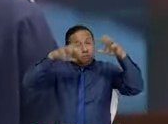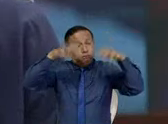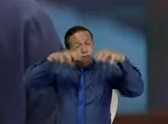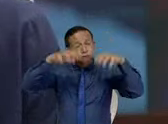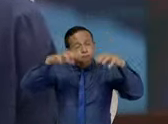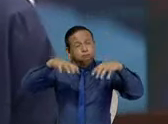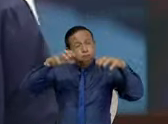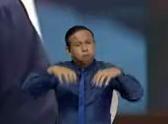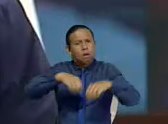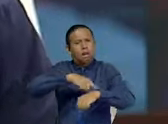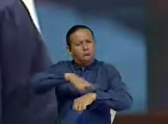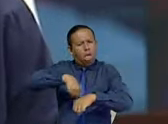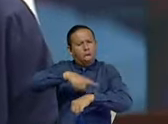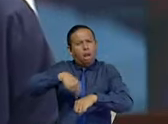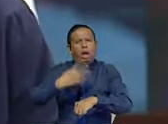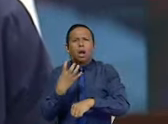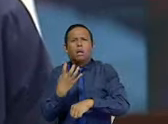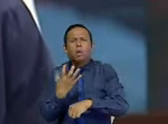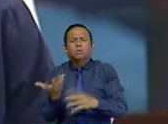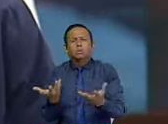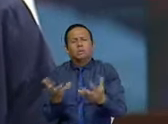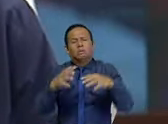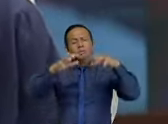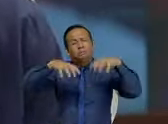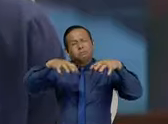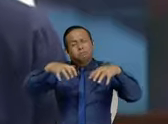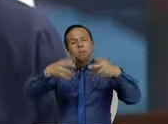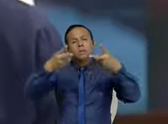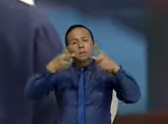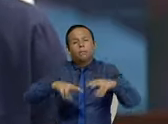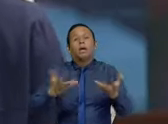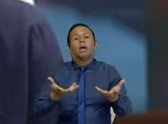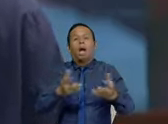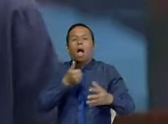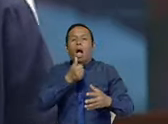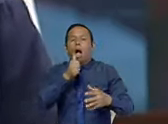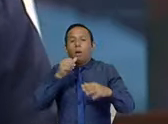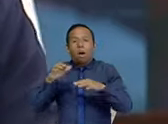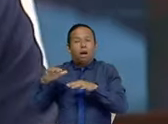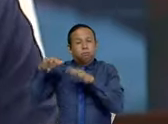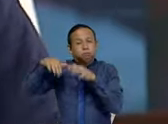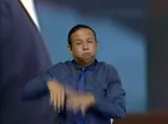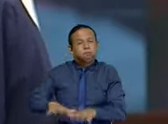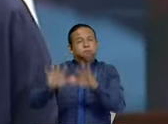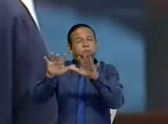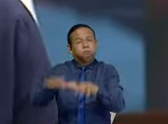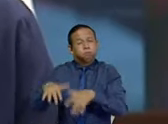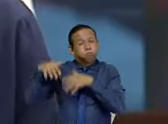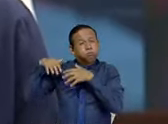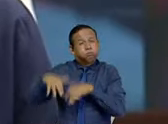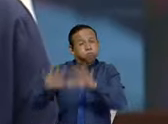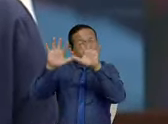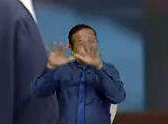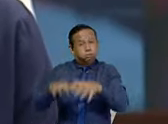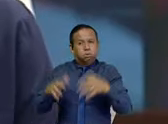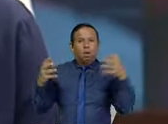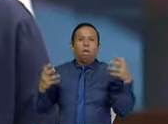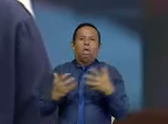de 14 horas de lluvia continua, también coincidió con la pleamar, tal y como lo había manifestado nuestras